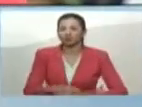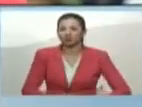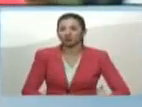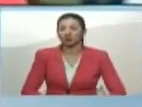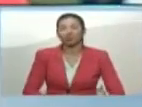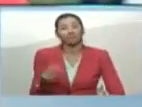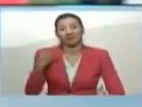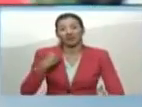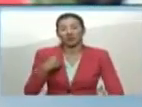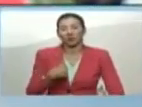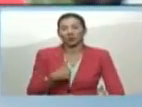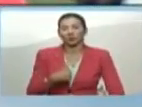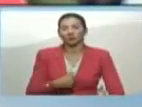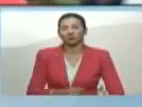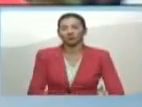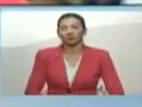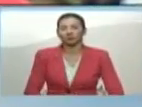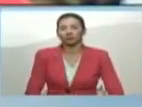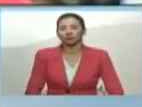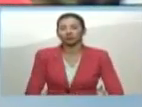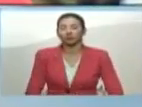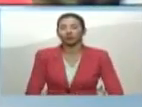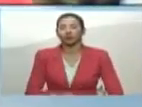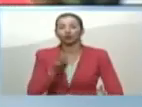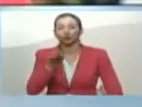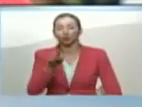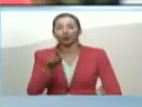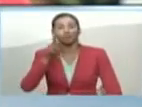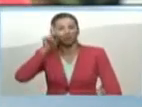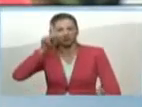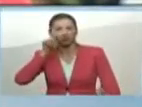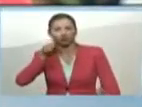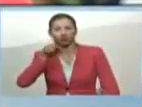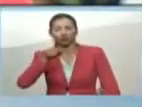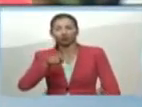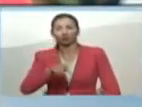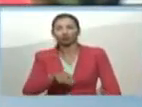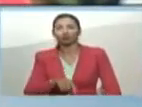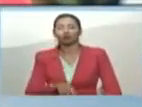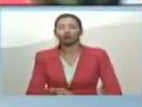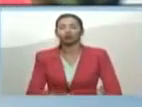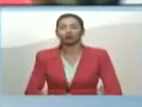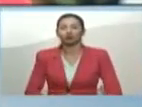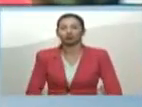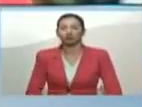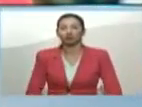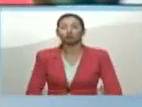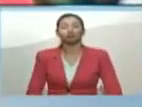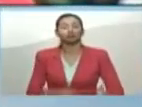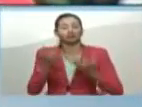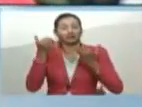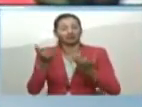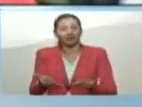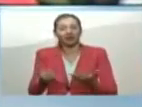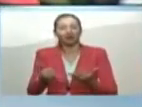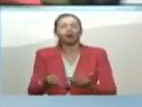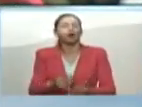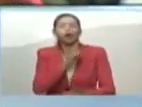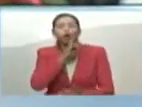dijo, mira, tú que eres educador, vamos a ponerle apellido a la